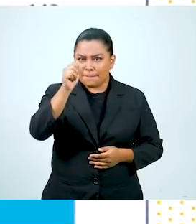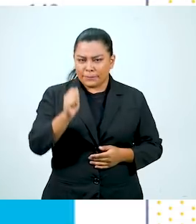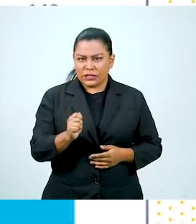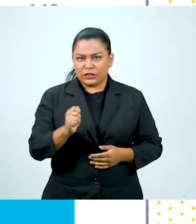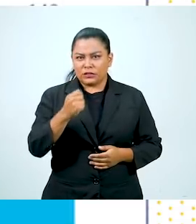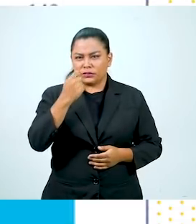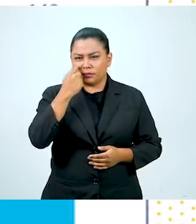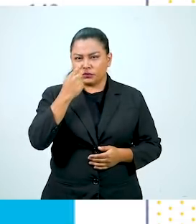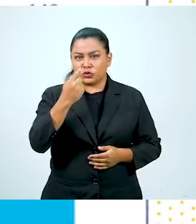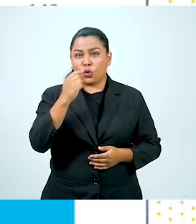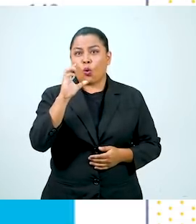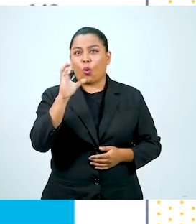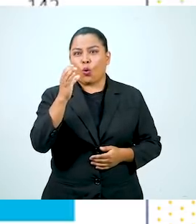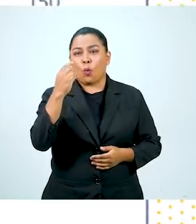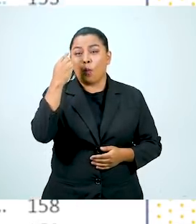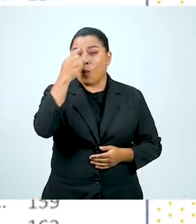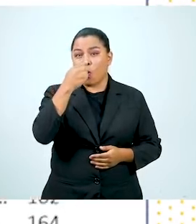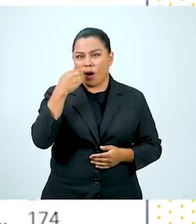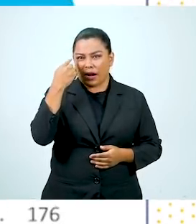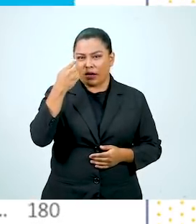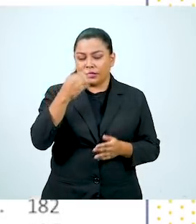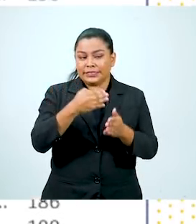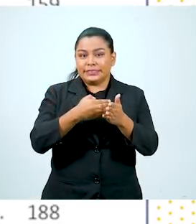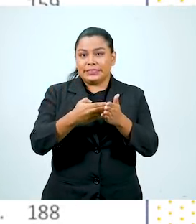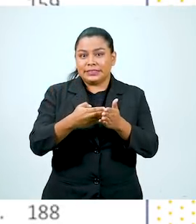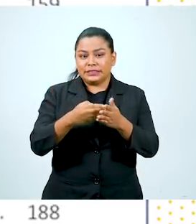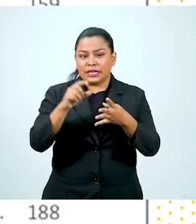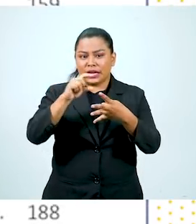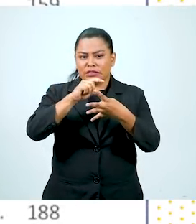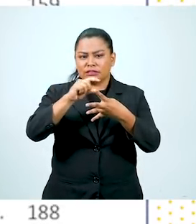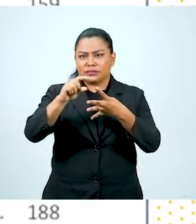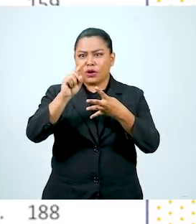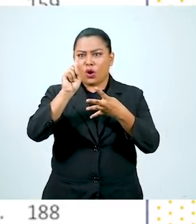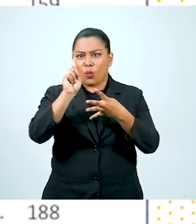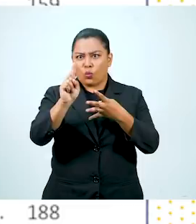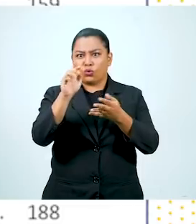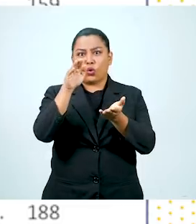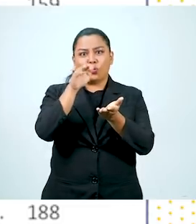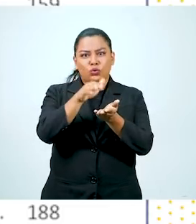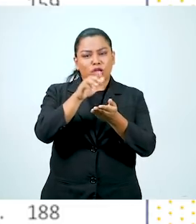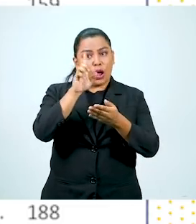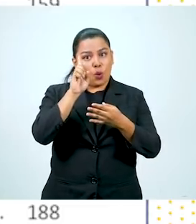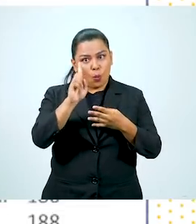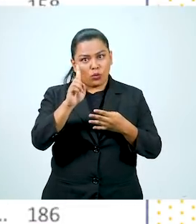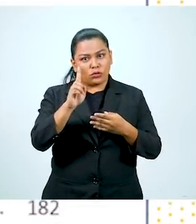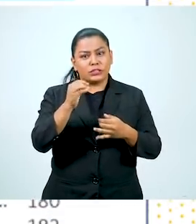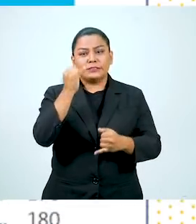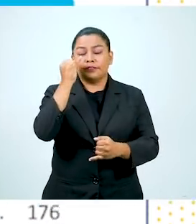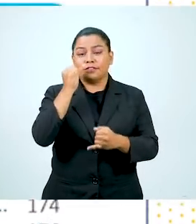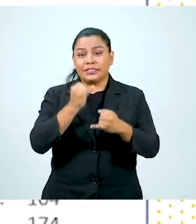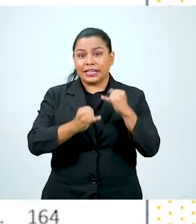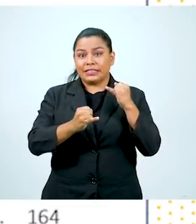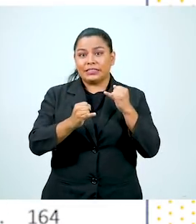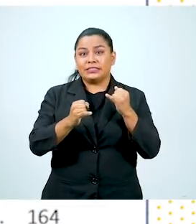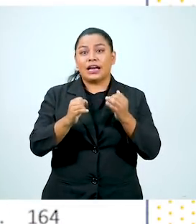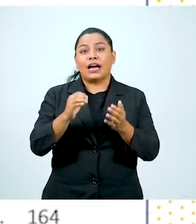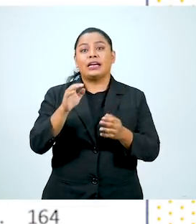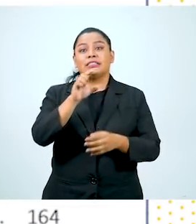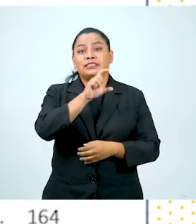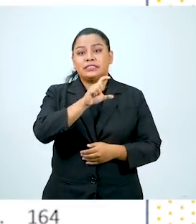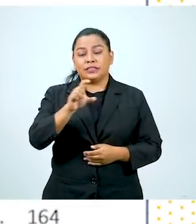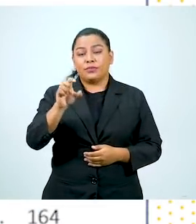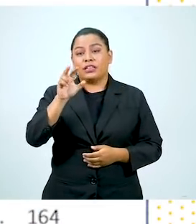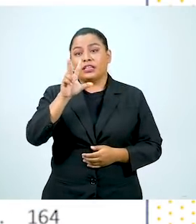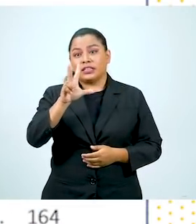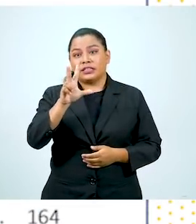está destacado en tono morado e inicia en la semana 1 de la unidad 1 y finaliza en la semana